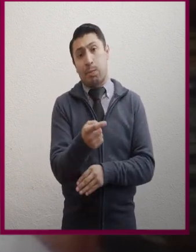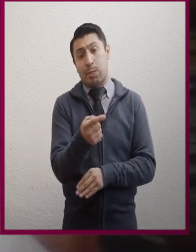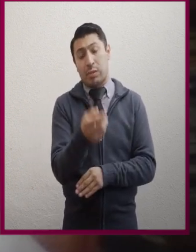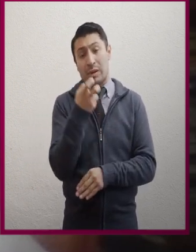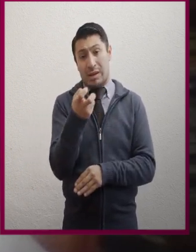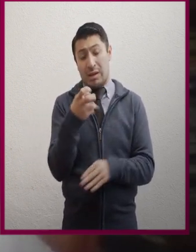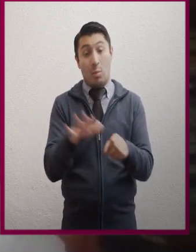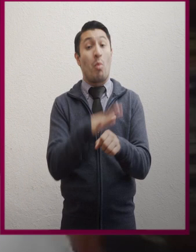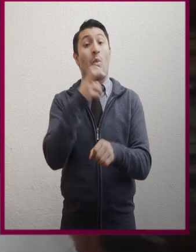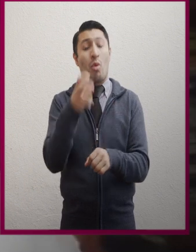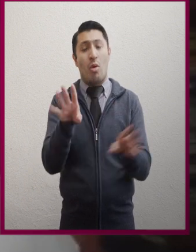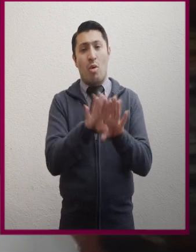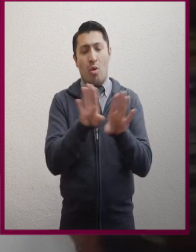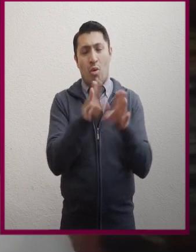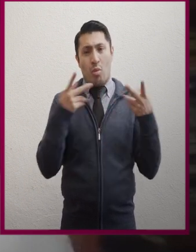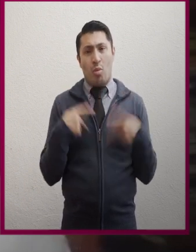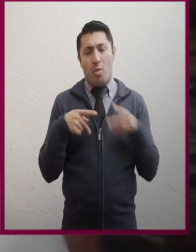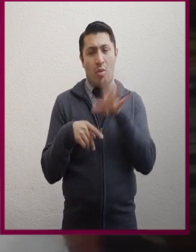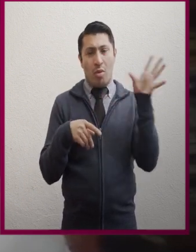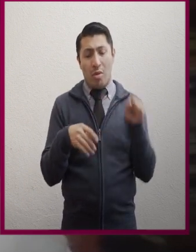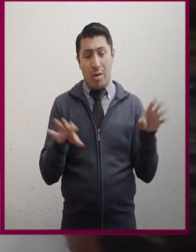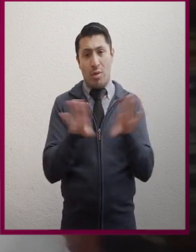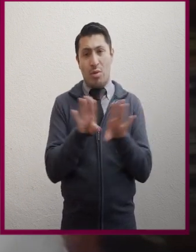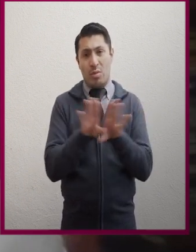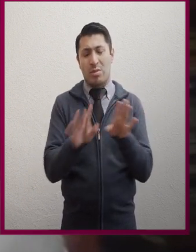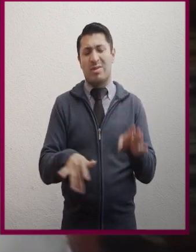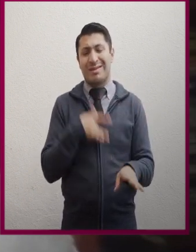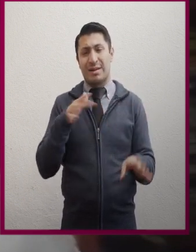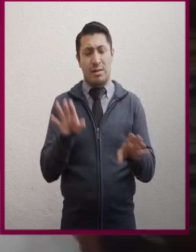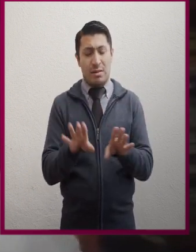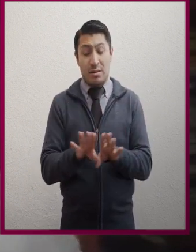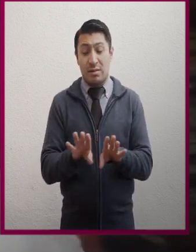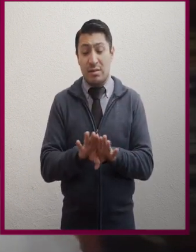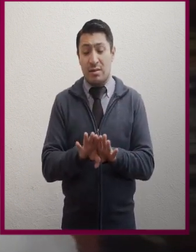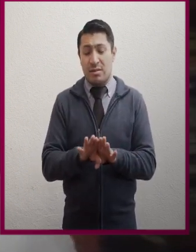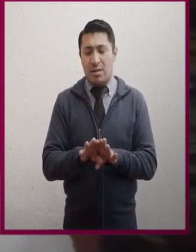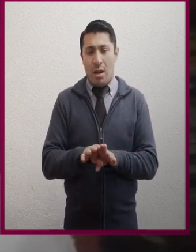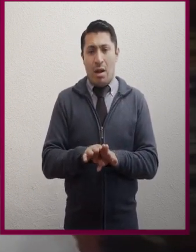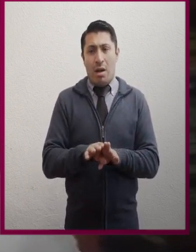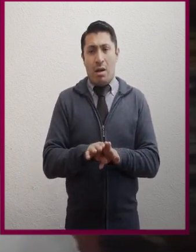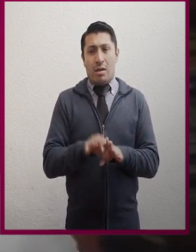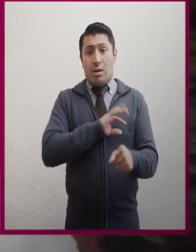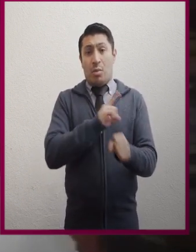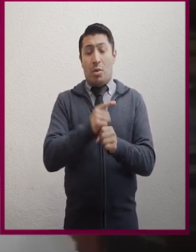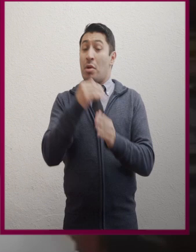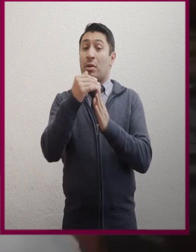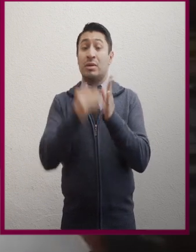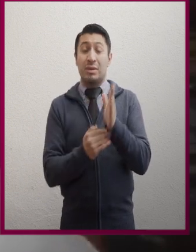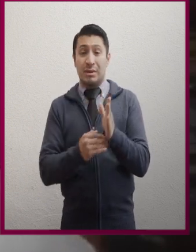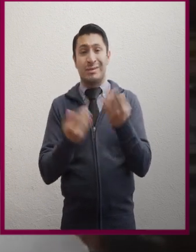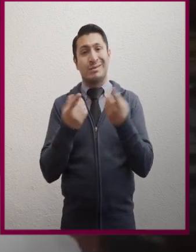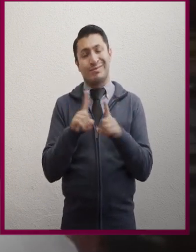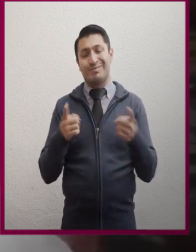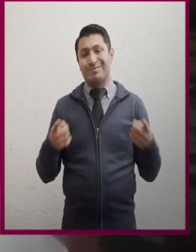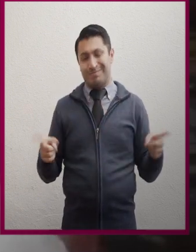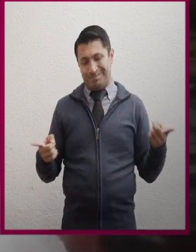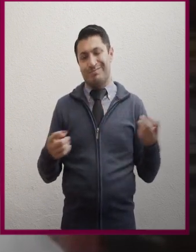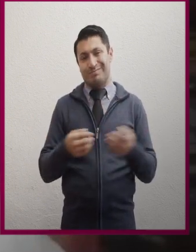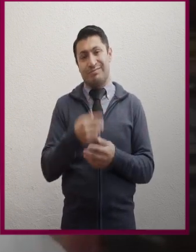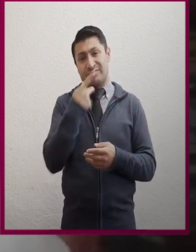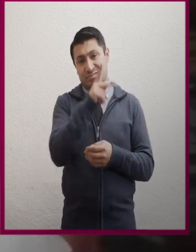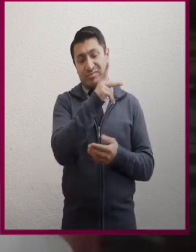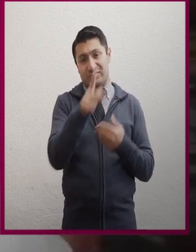trabajo. Eso es lo que obliga a estos sectores, sobre todo los sectores que se sienten pues con menos posibilidades de tener